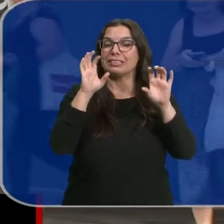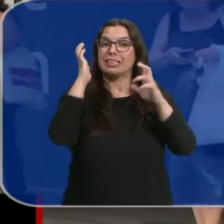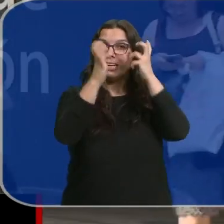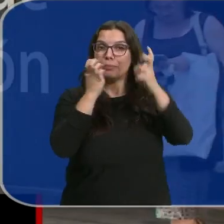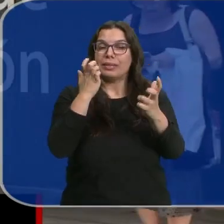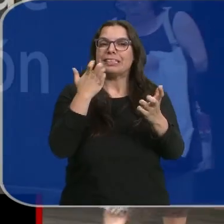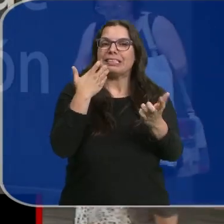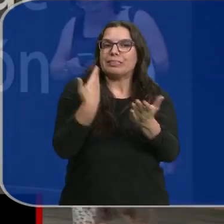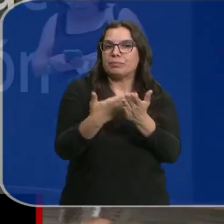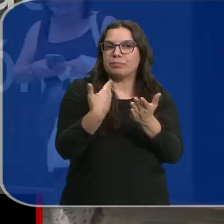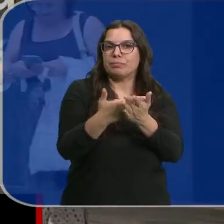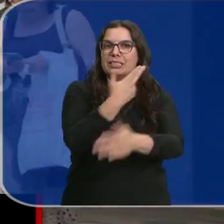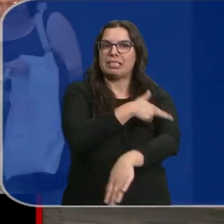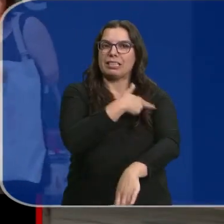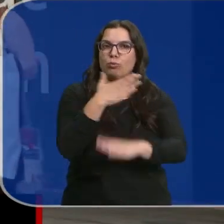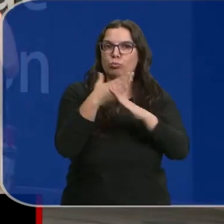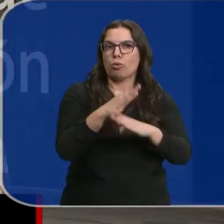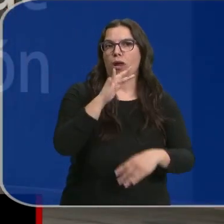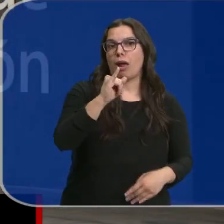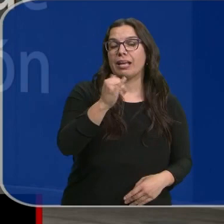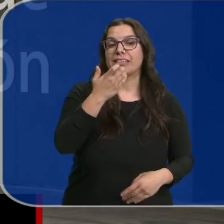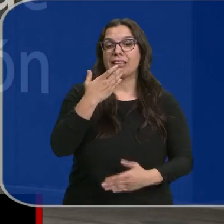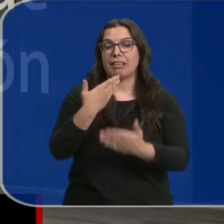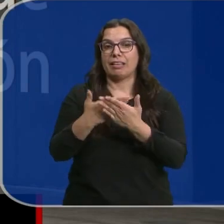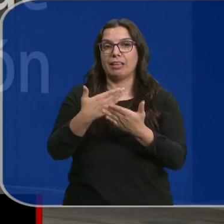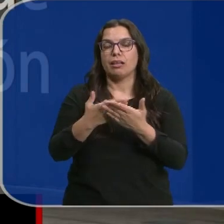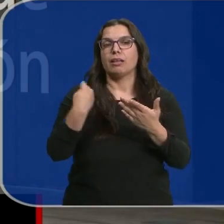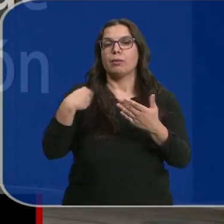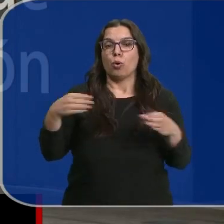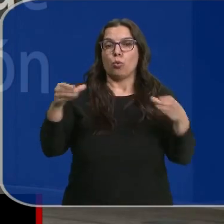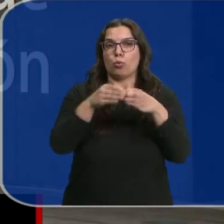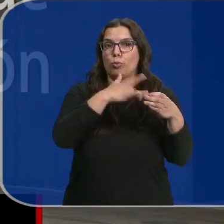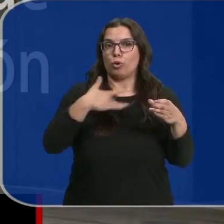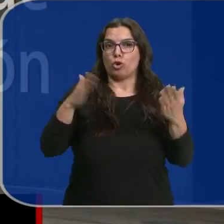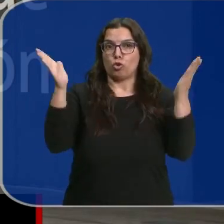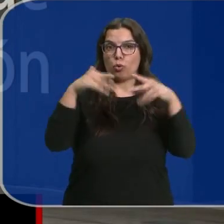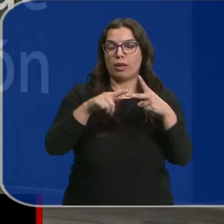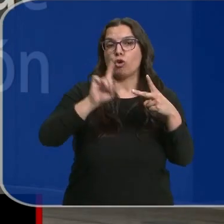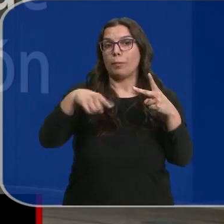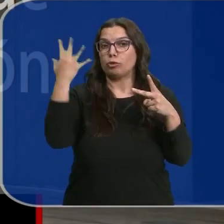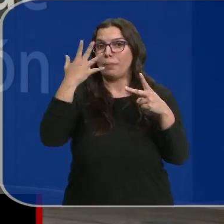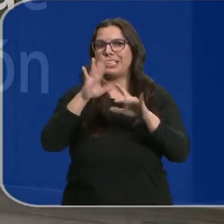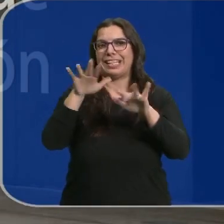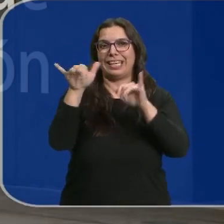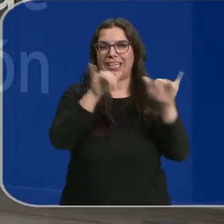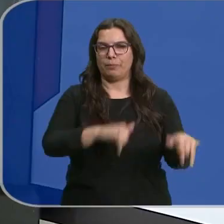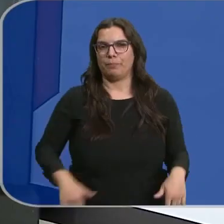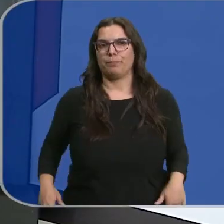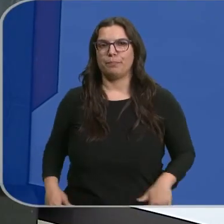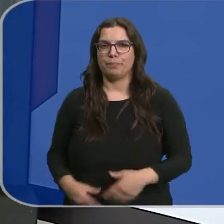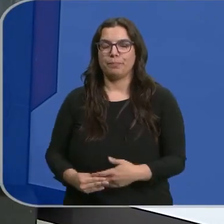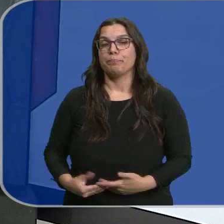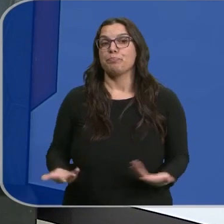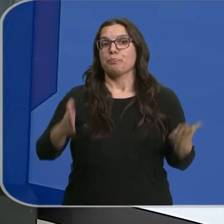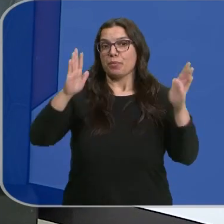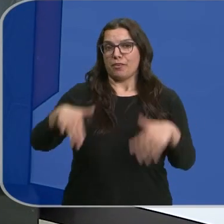tengan la certificación sanitaria necesaria, es decir, aquellas que no tengan ningún positivo por tuberculosis o la sospecha de tener.